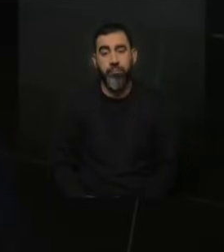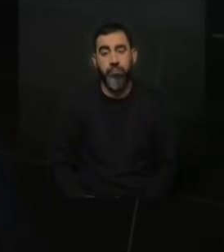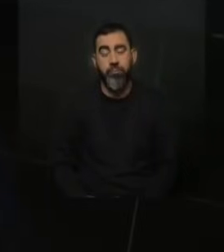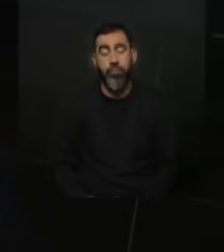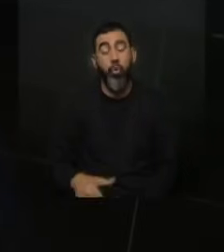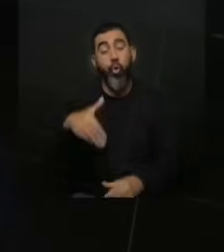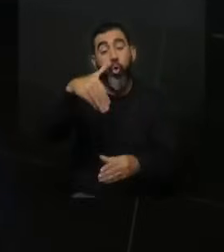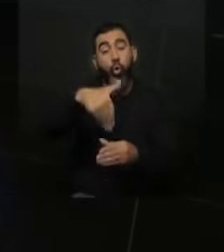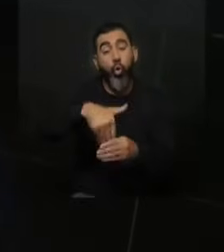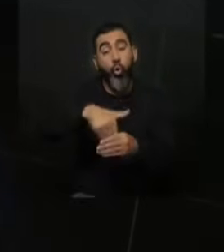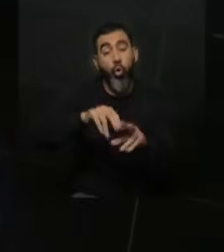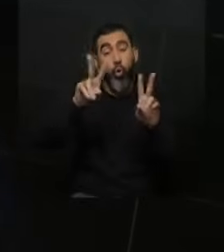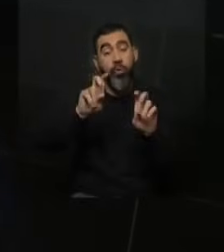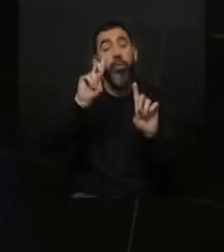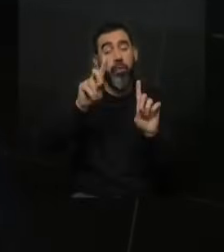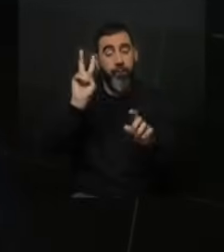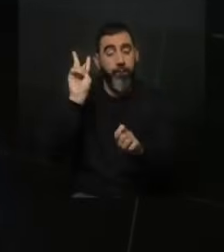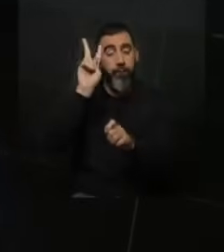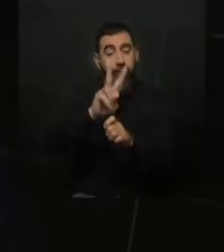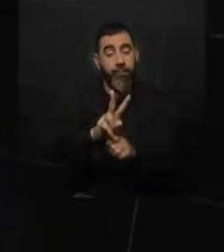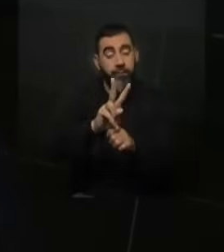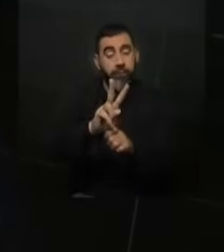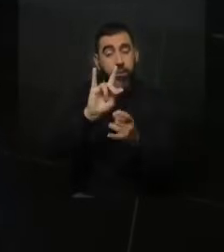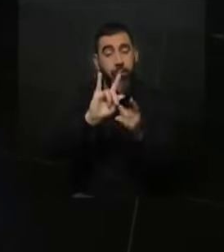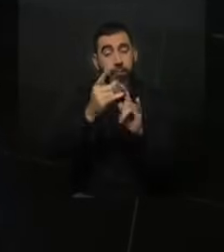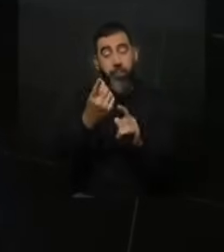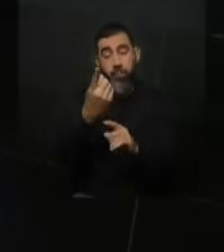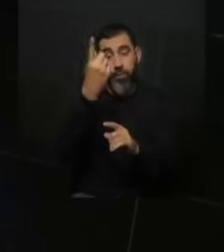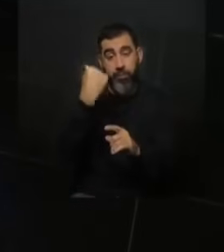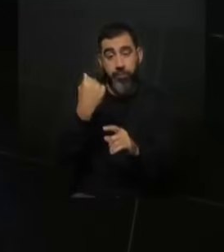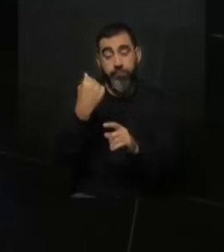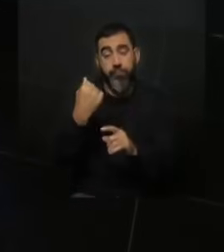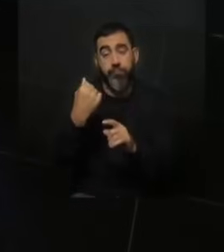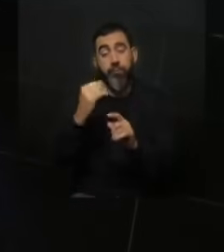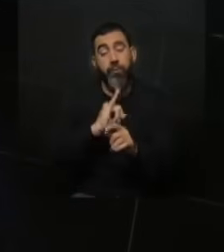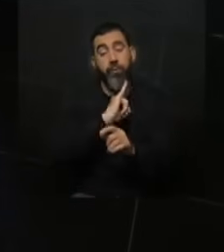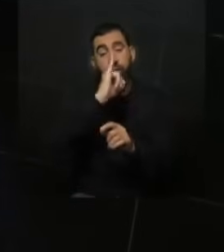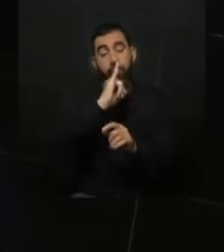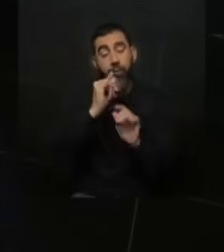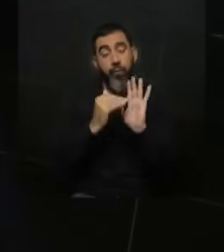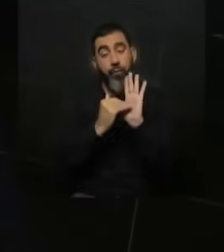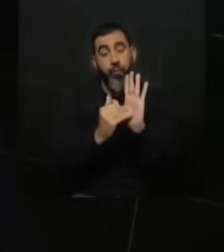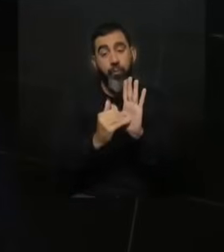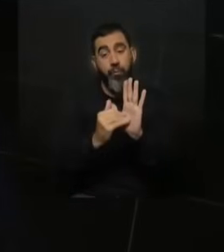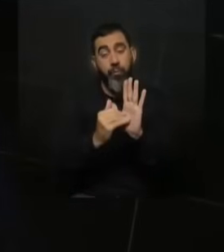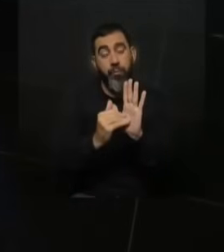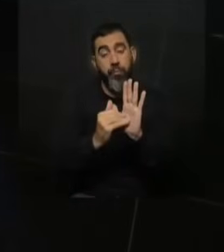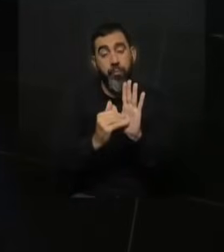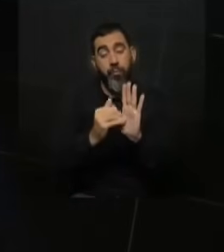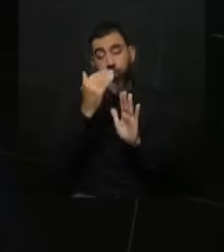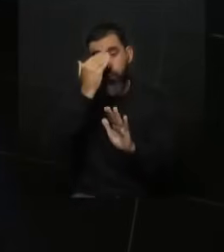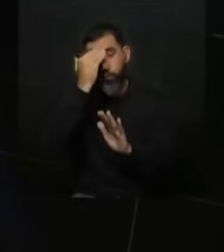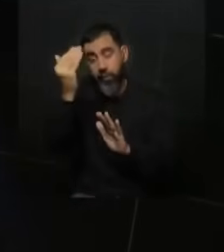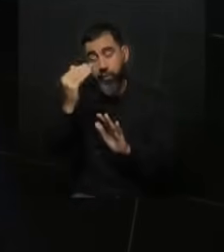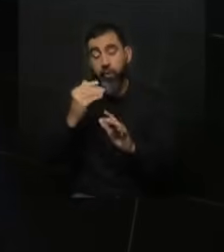corte electoral También estuvo visitando el parlamento en el día de ayer presentó un informe sobre un texto elaborado en conjunto por el frente